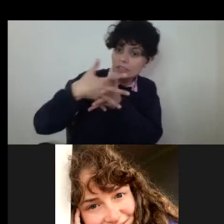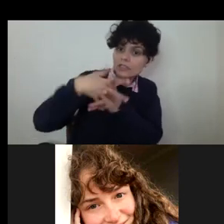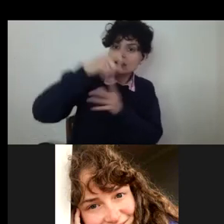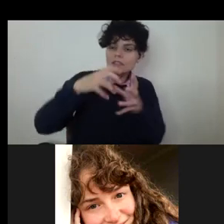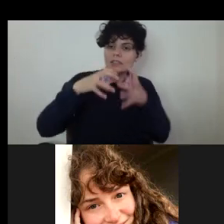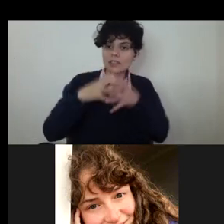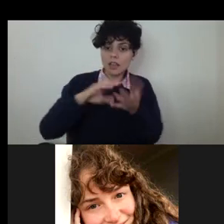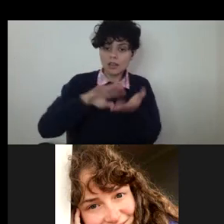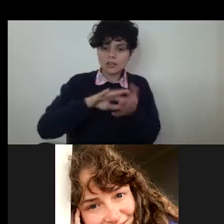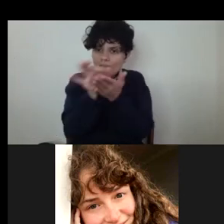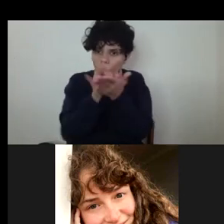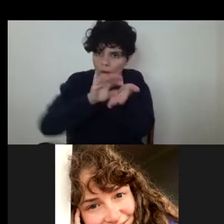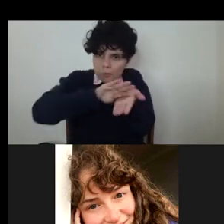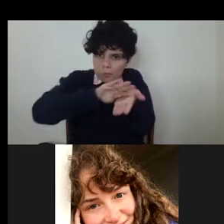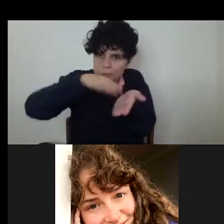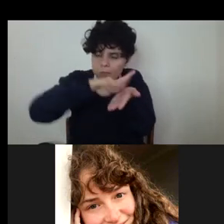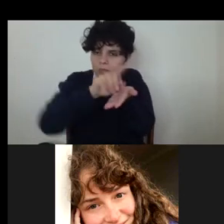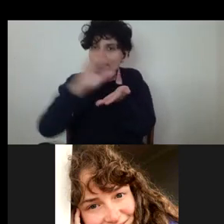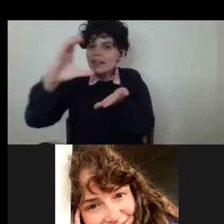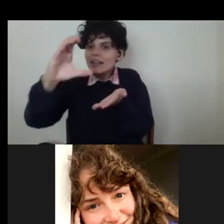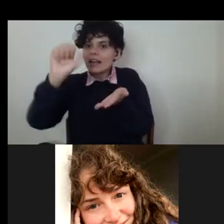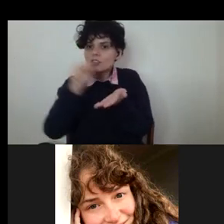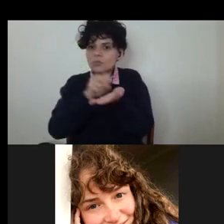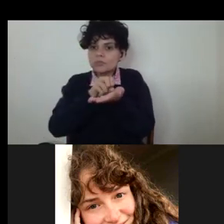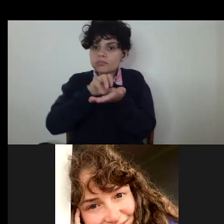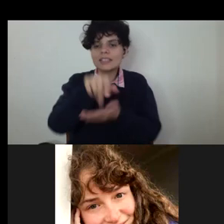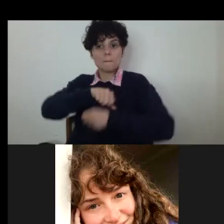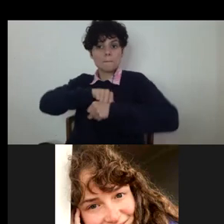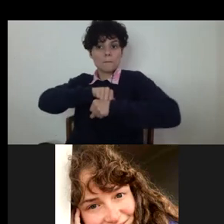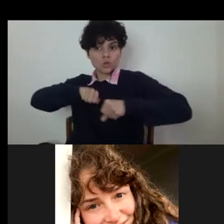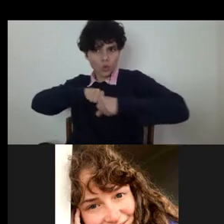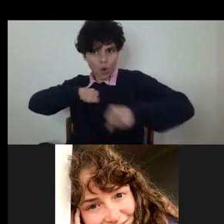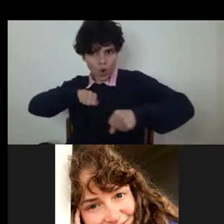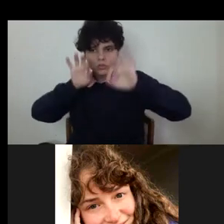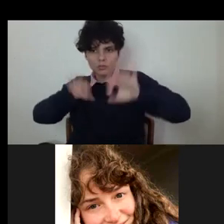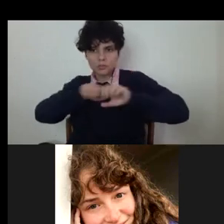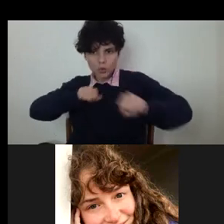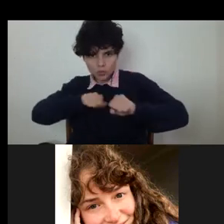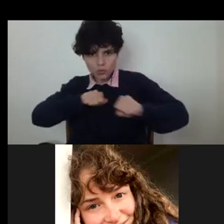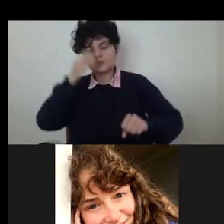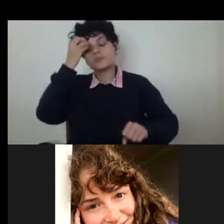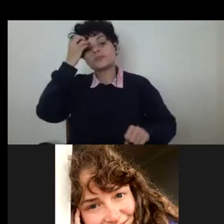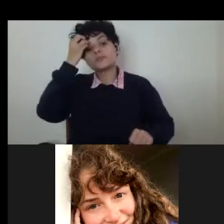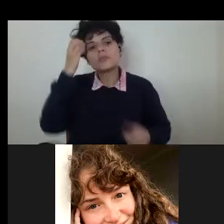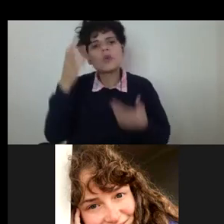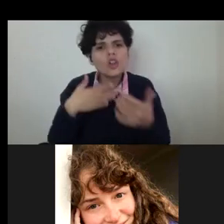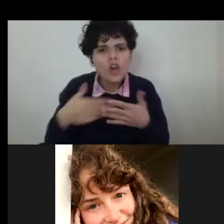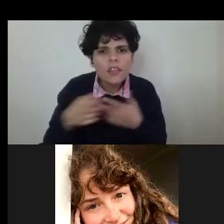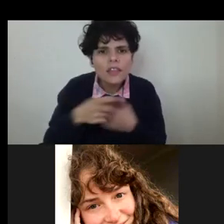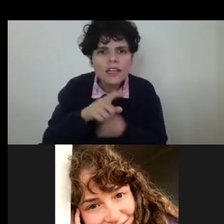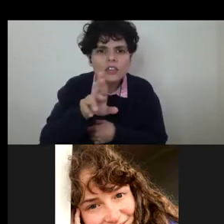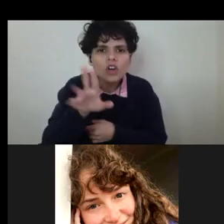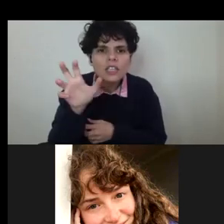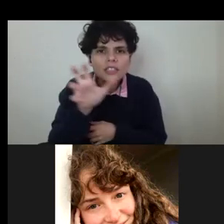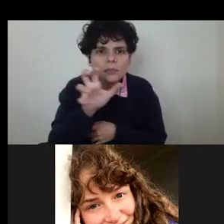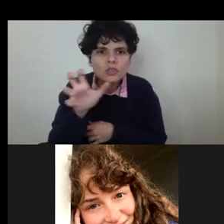retículo sarcoplásmico en el caso del músculo por los canales receptores de anodina que están muy próximos a